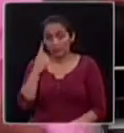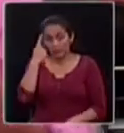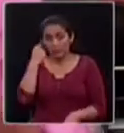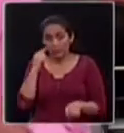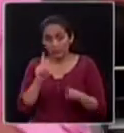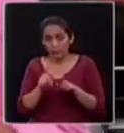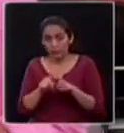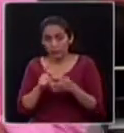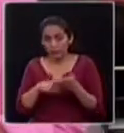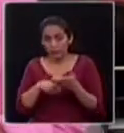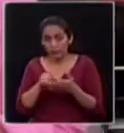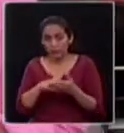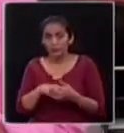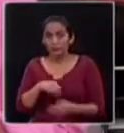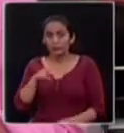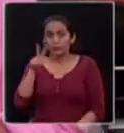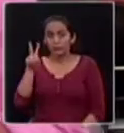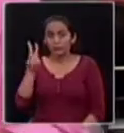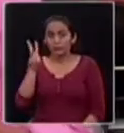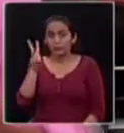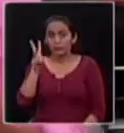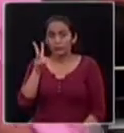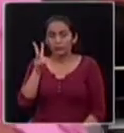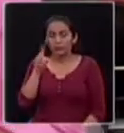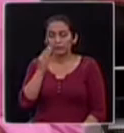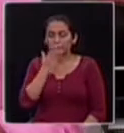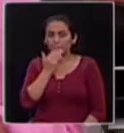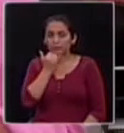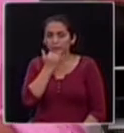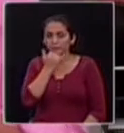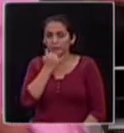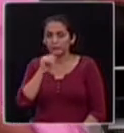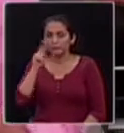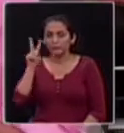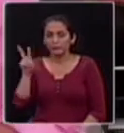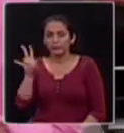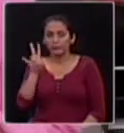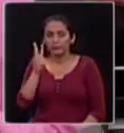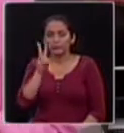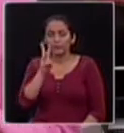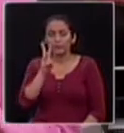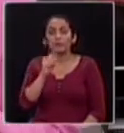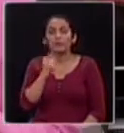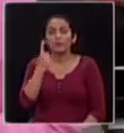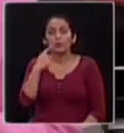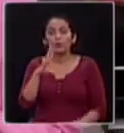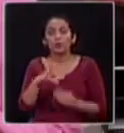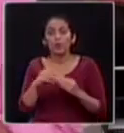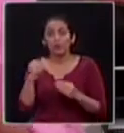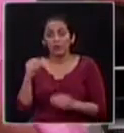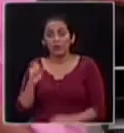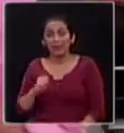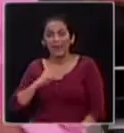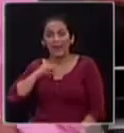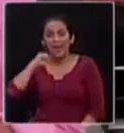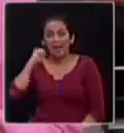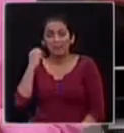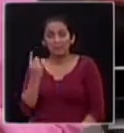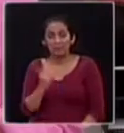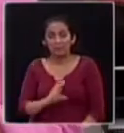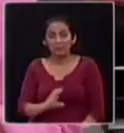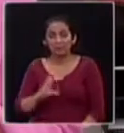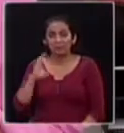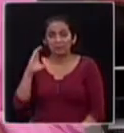de 276 millones de dólares en ganancias y el 75% será para los clubes. Además, se